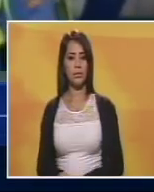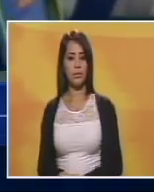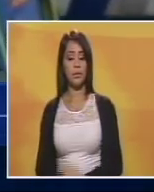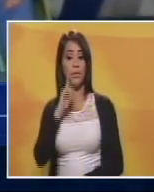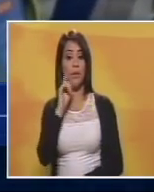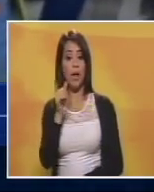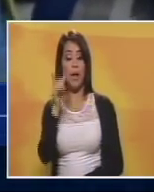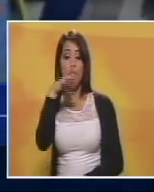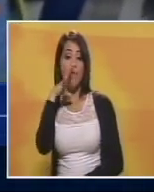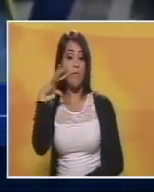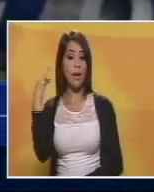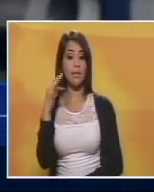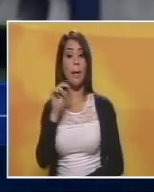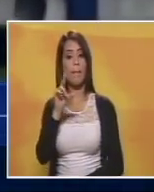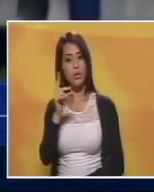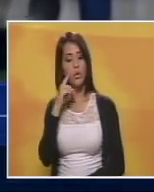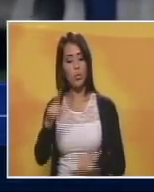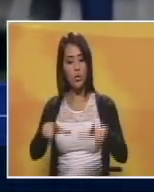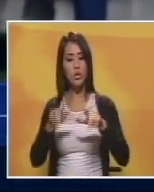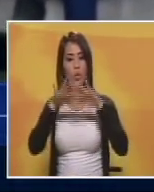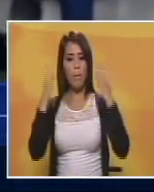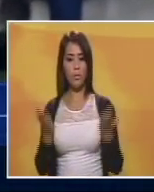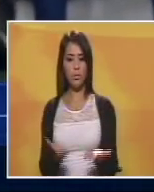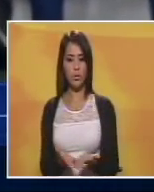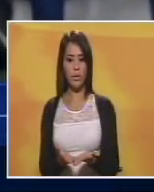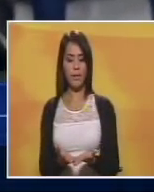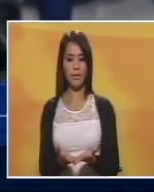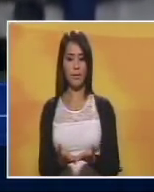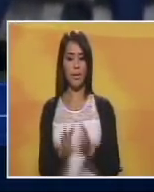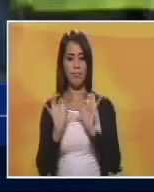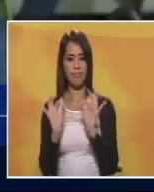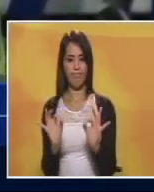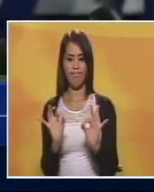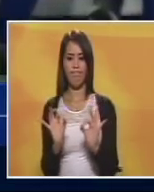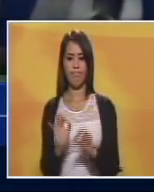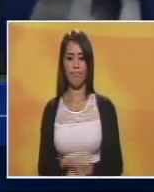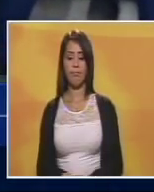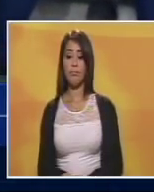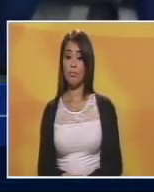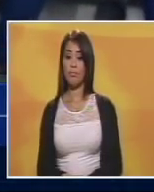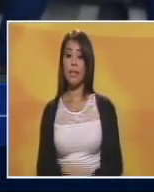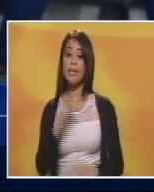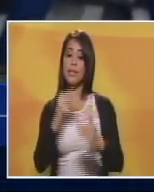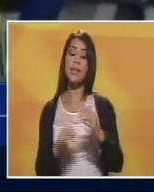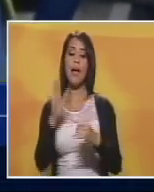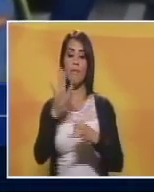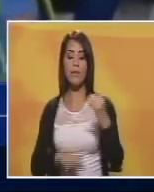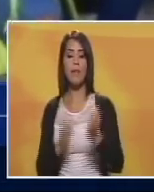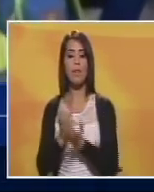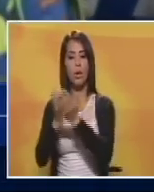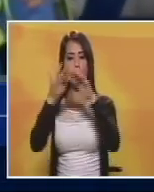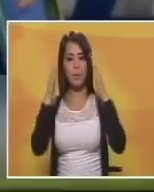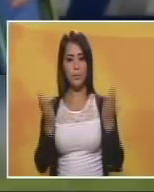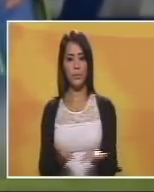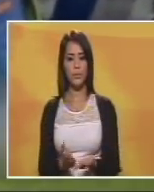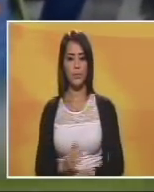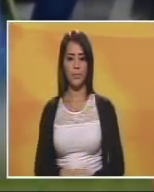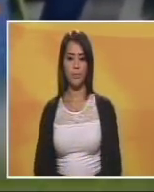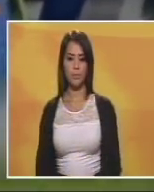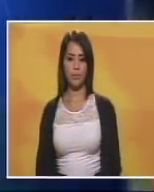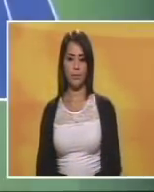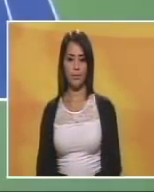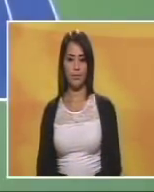Zinedine Zidane, Didier Deschamps y Zlatko Dalic son los entrenadores finalistas al premio The Best. Zizou llevó al Madrid a una tercera